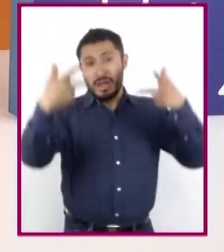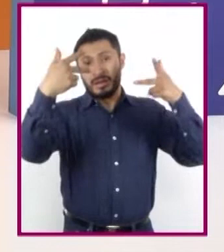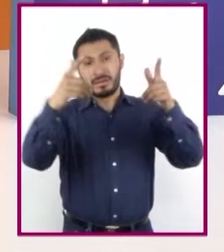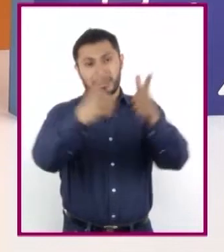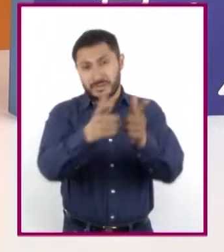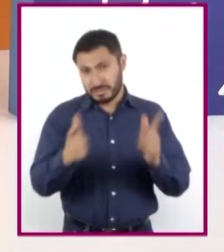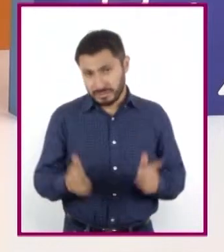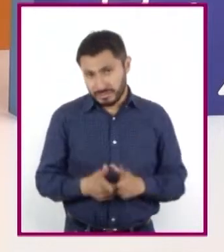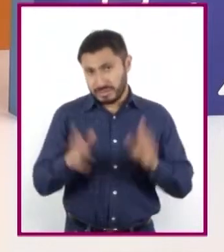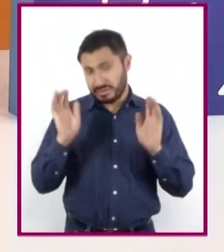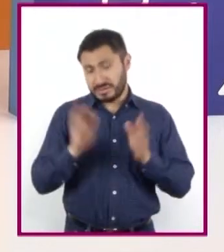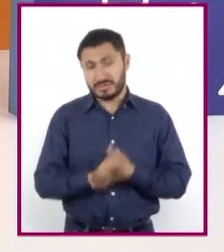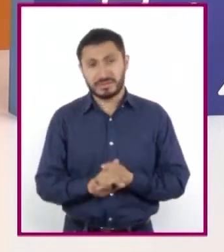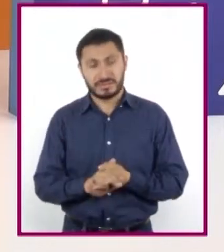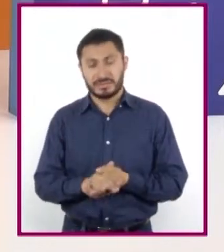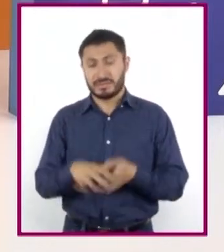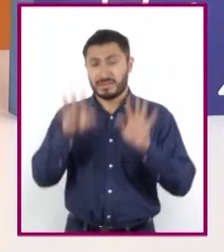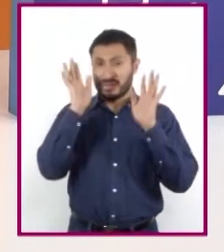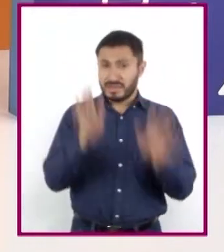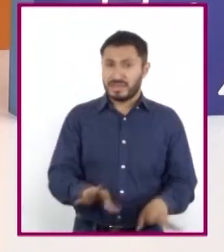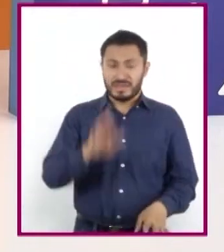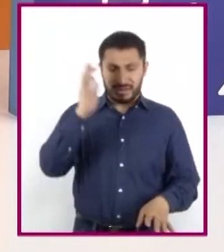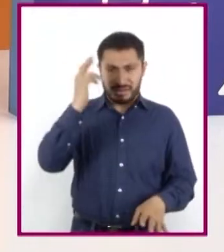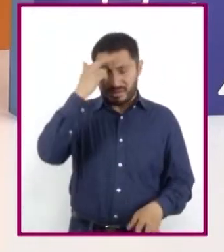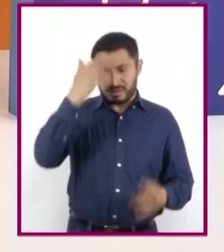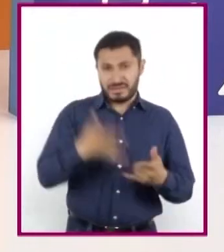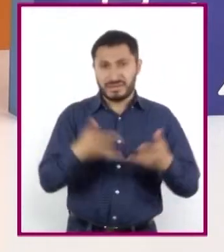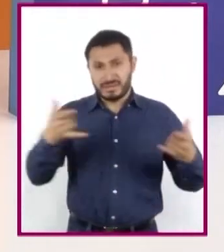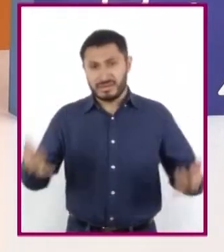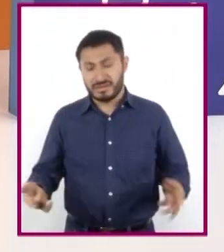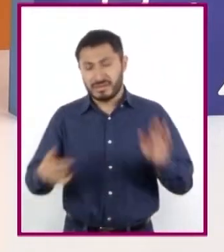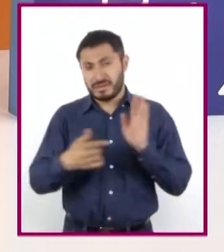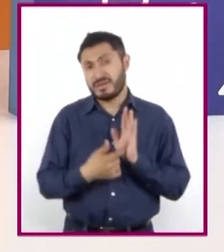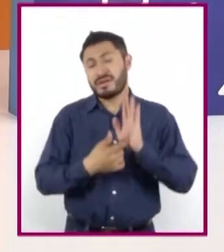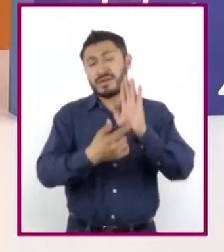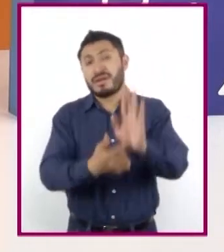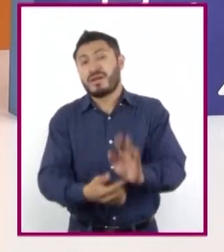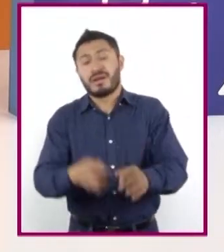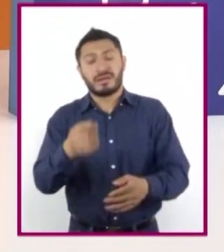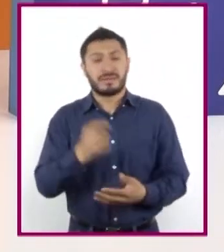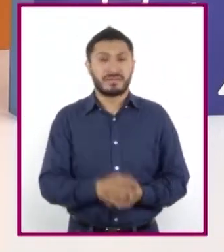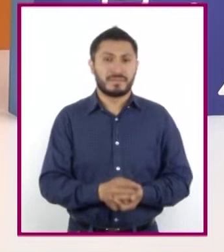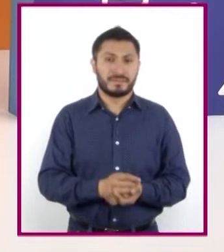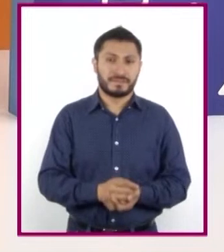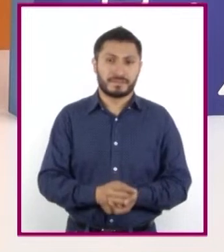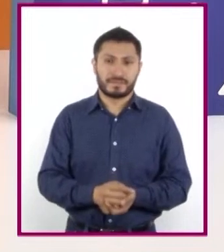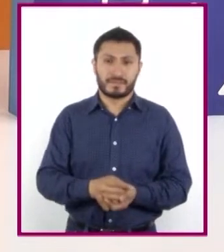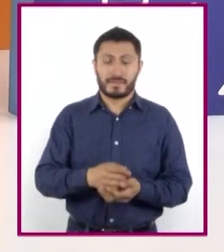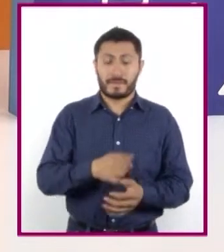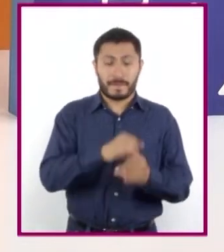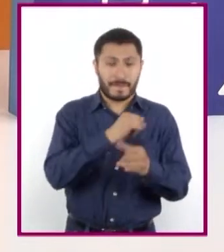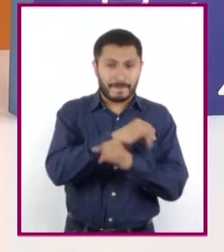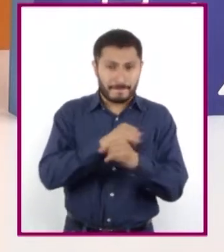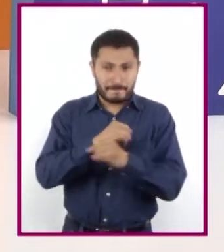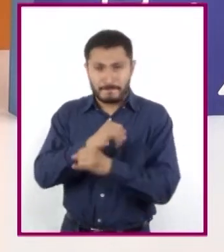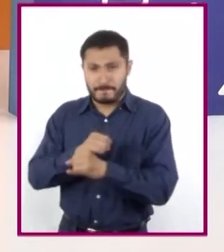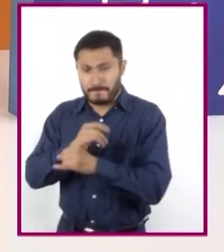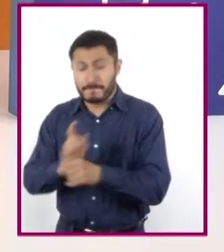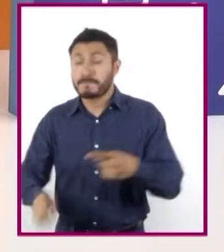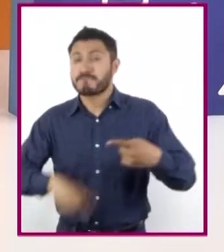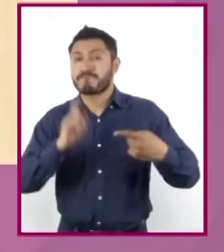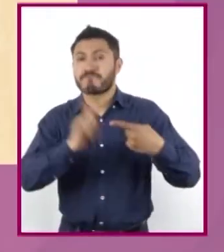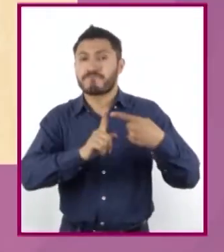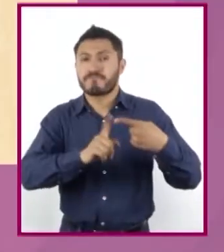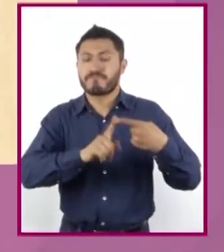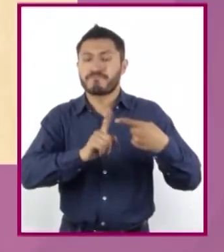vez teniendo en cuenta todo lo anterior, les presentaré la primera etapa de la investigación, que consiste